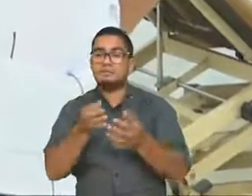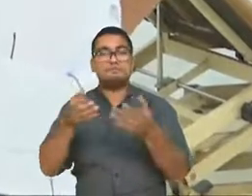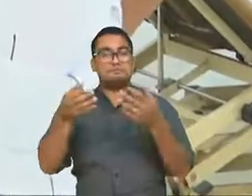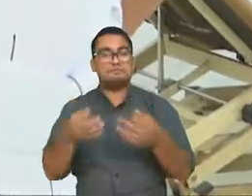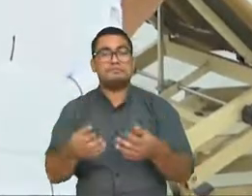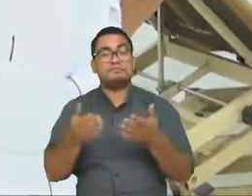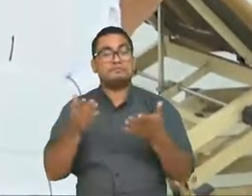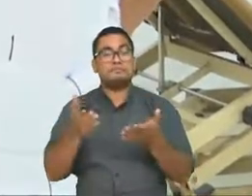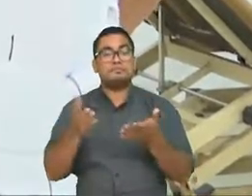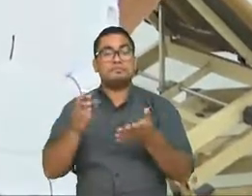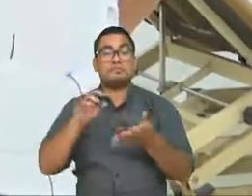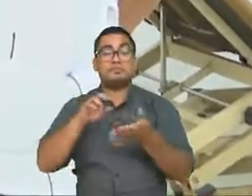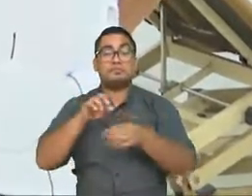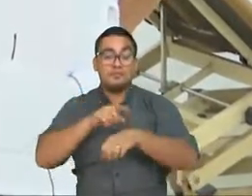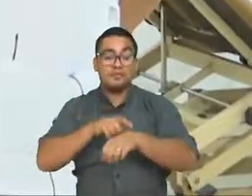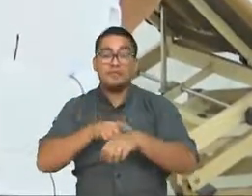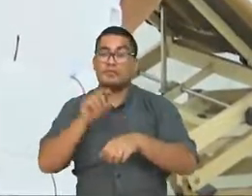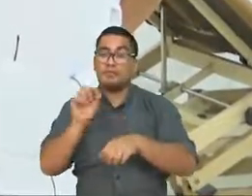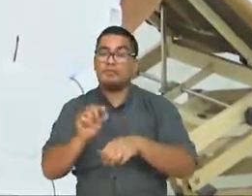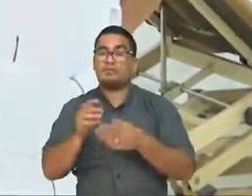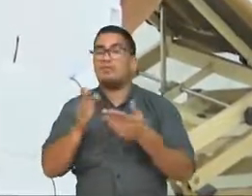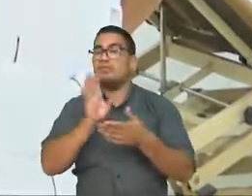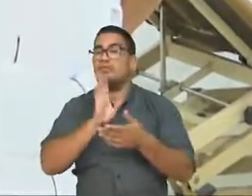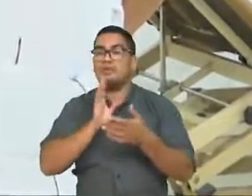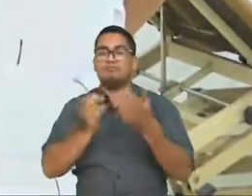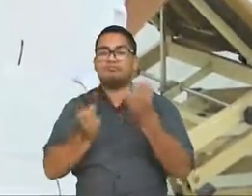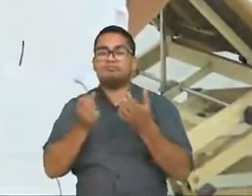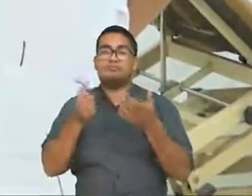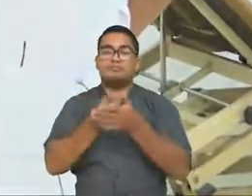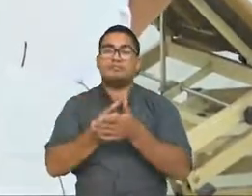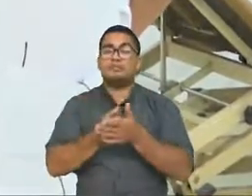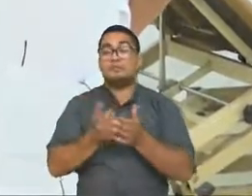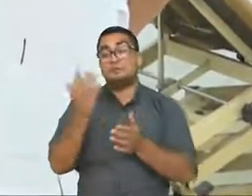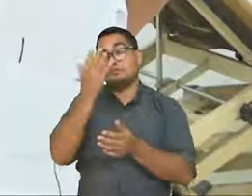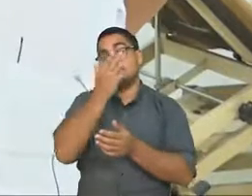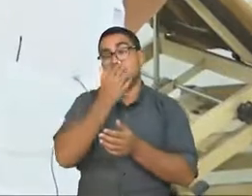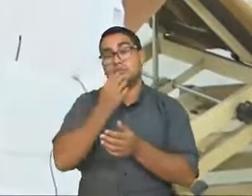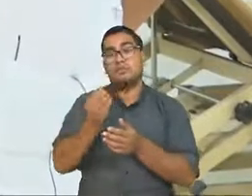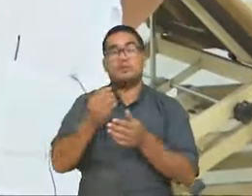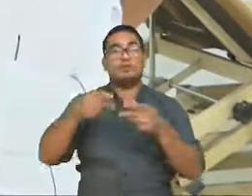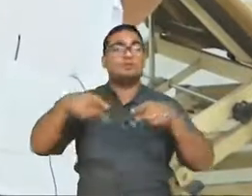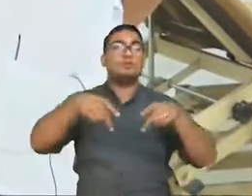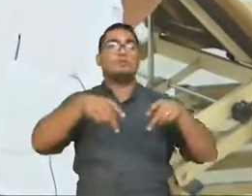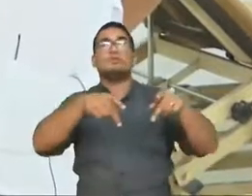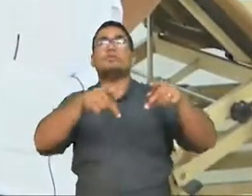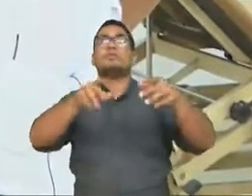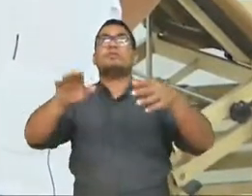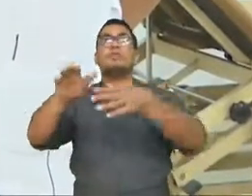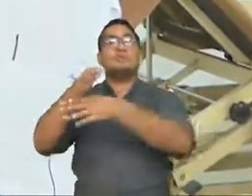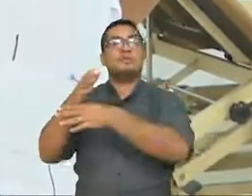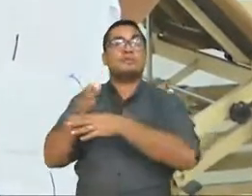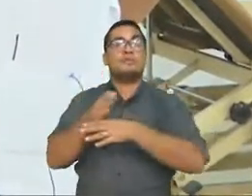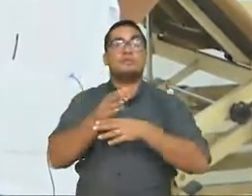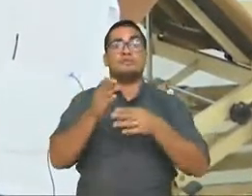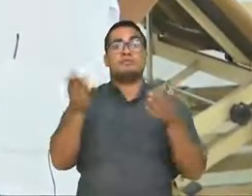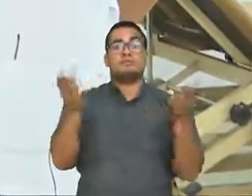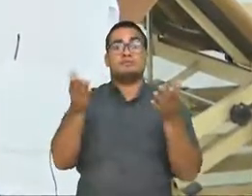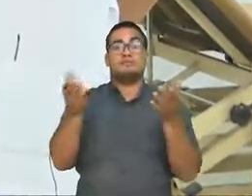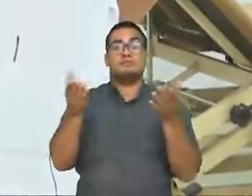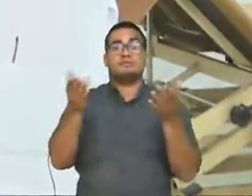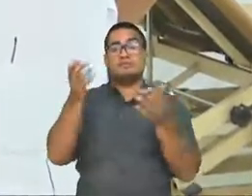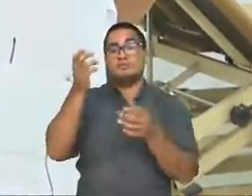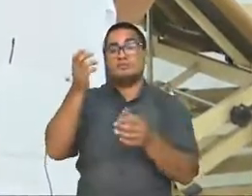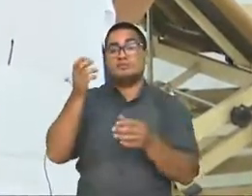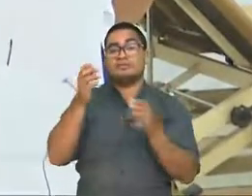es muy poco tiempo para hablar de los accidentados. Hubiera sido bonito recorrer todo el lugar donde usted,